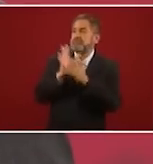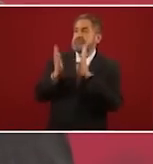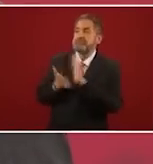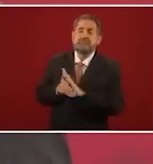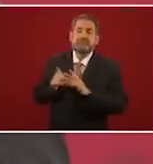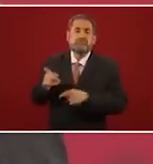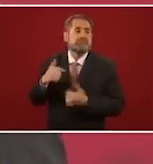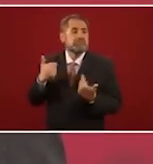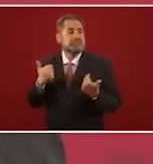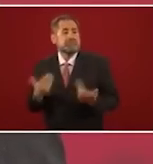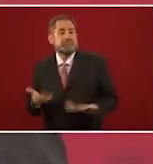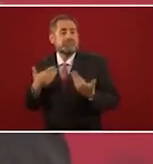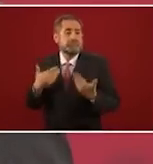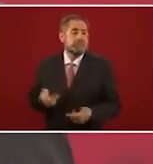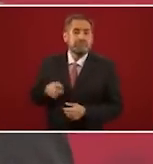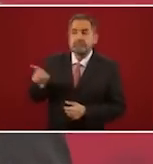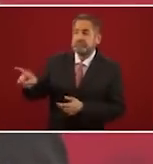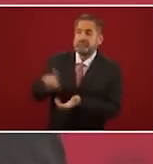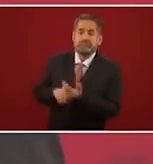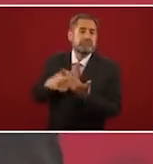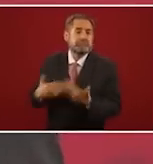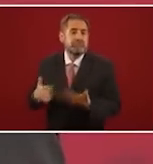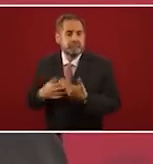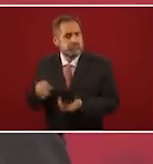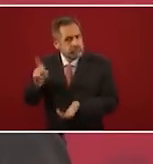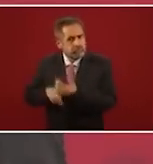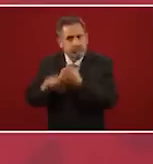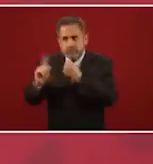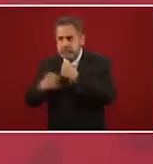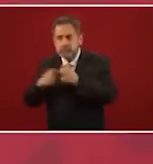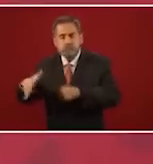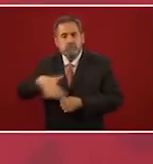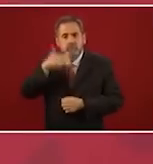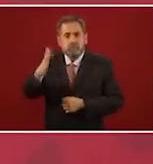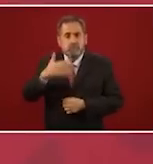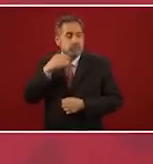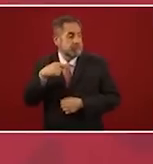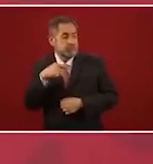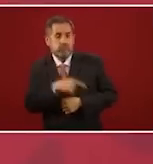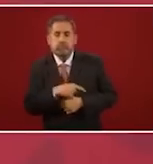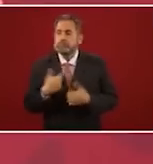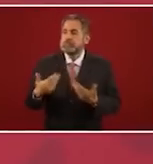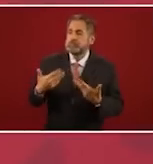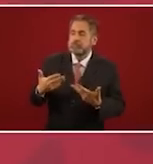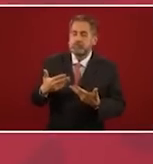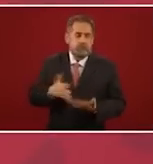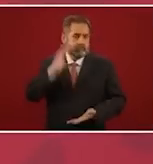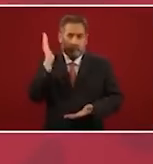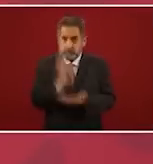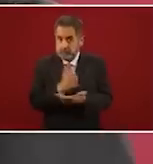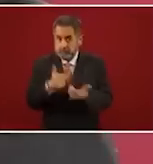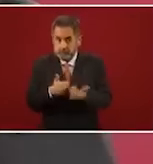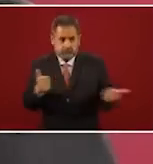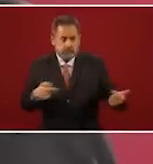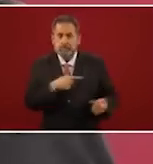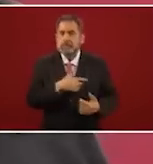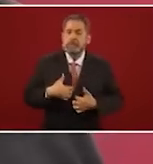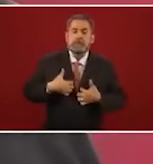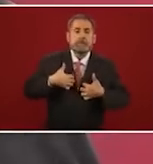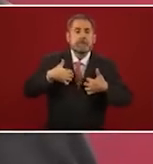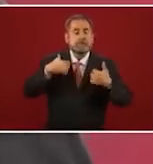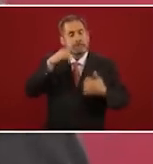del régimen de corrupción, de injusticias, de privilegios, pues ahora están muy molestos, pero